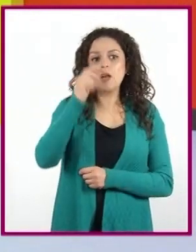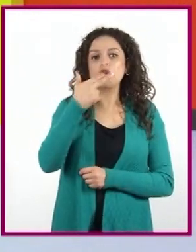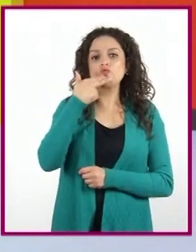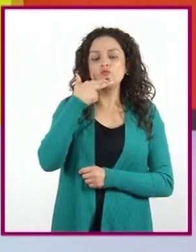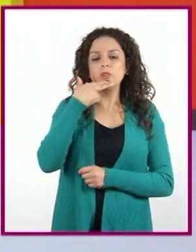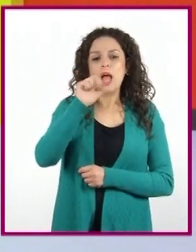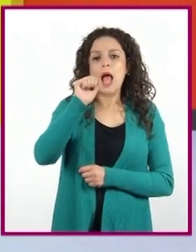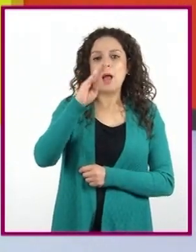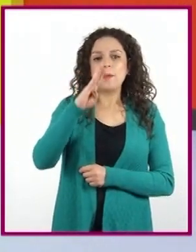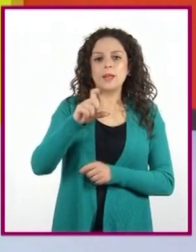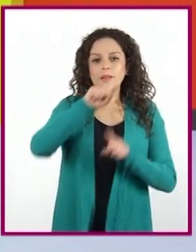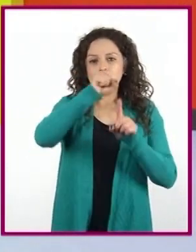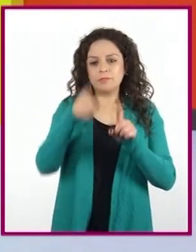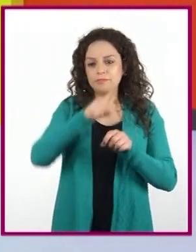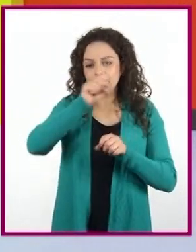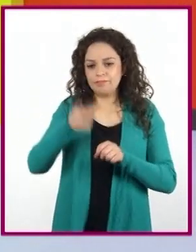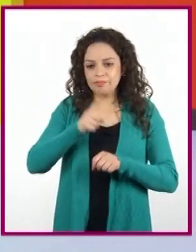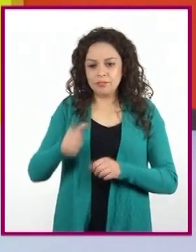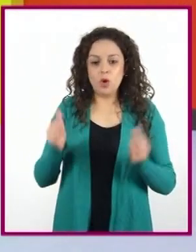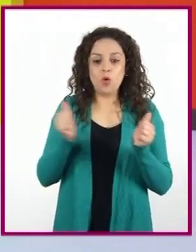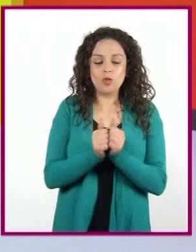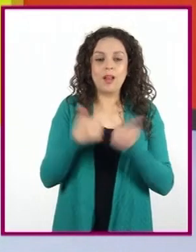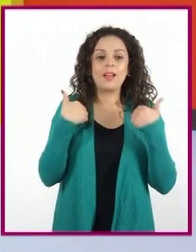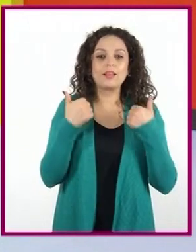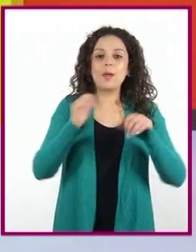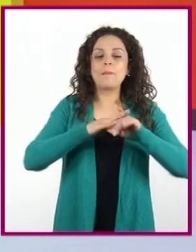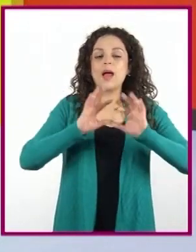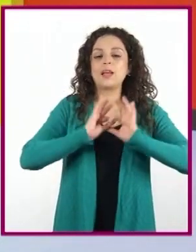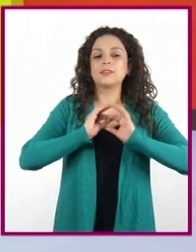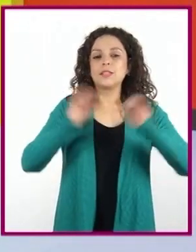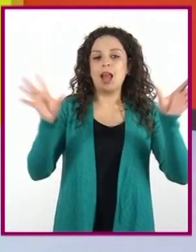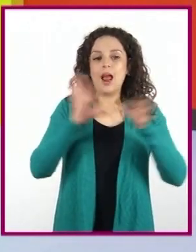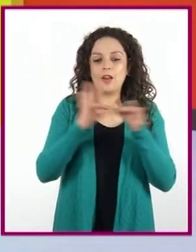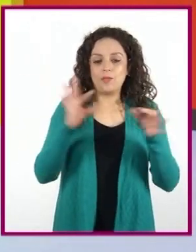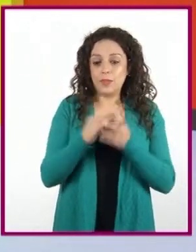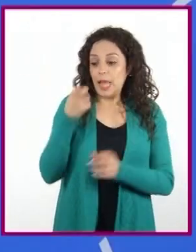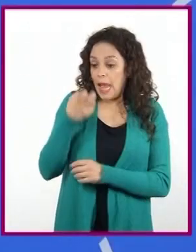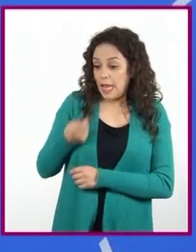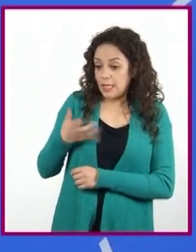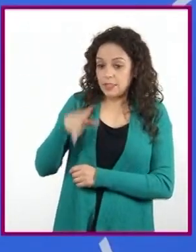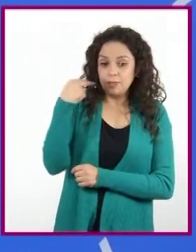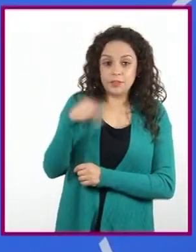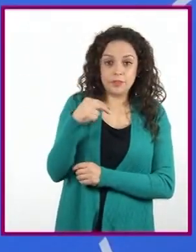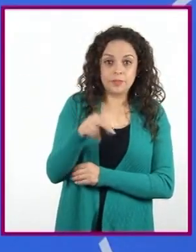las aclaraciones. A estos elementos visuales se les conoce como